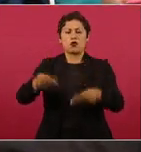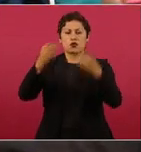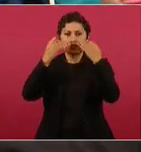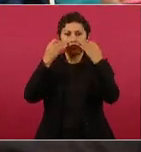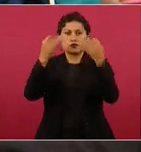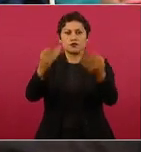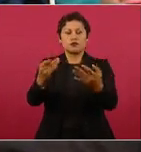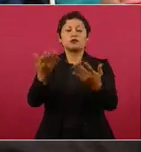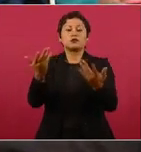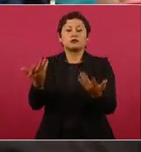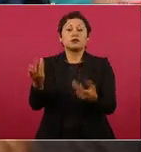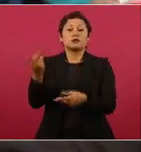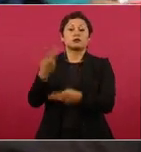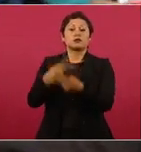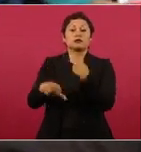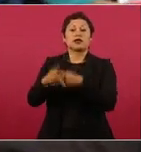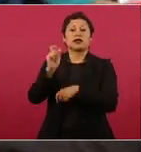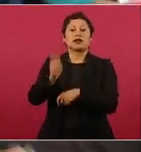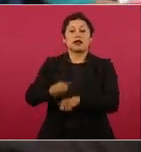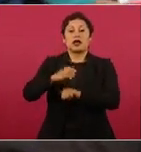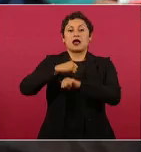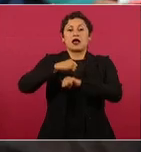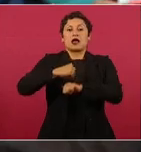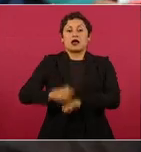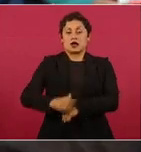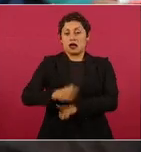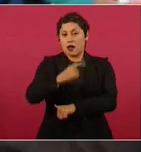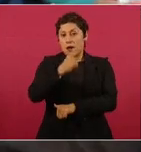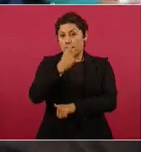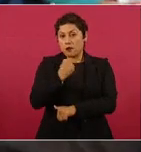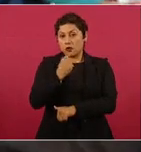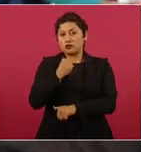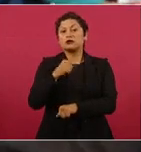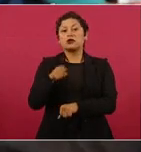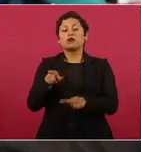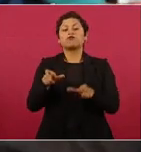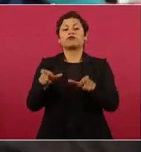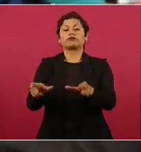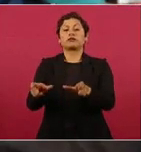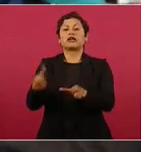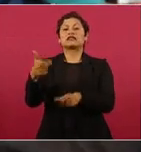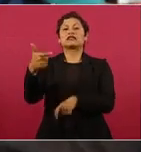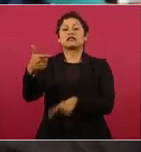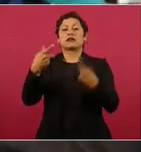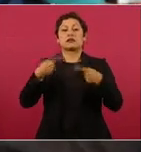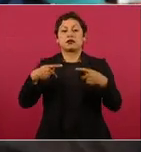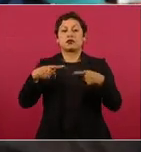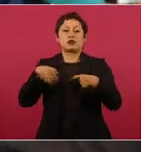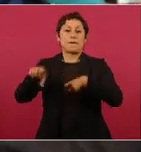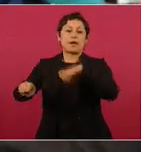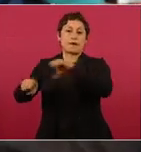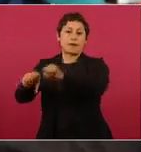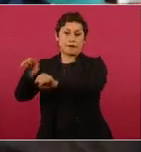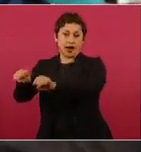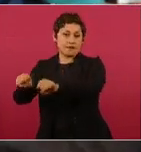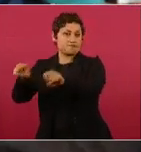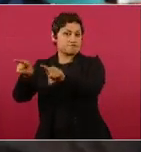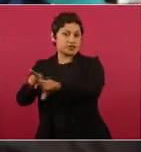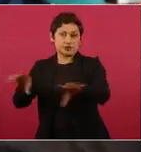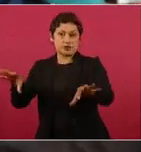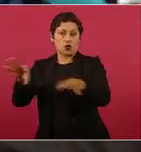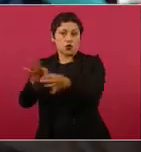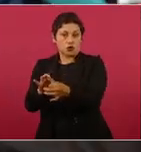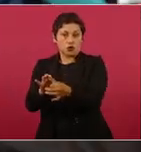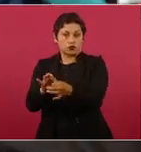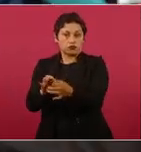Probablemente a consecuencia de esto, las fuerzas de seguridad detuvieron a 7 presuntos delincuentes más que tuvieron que ver con estos hechos. Y hasta ahí llegó, no se